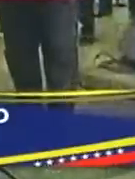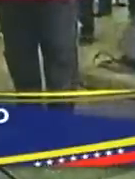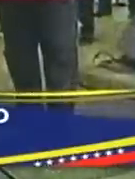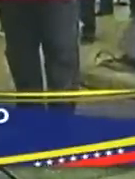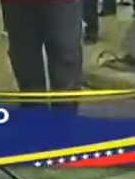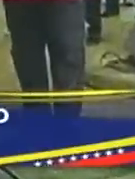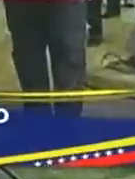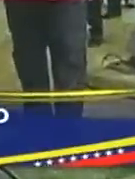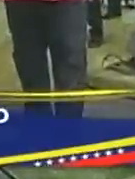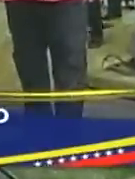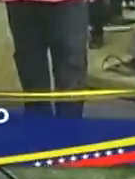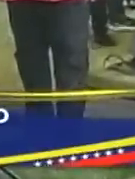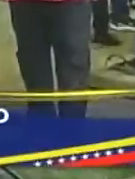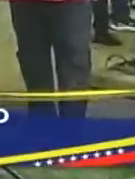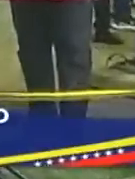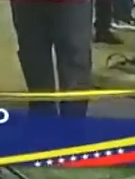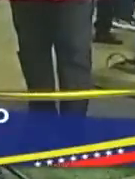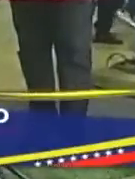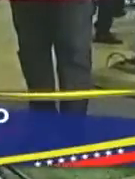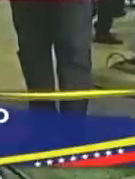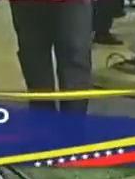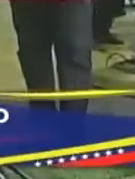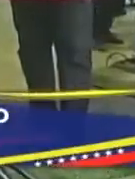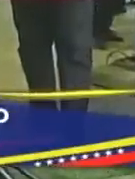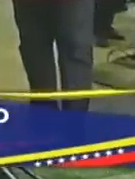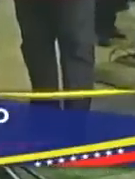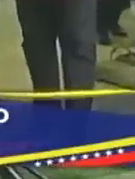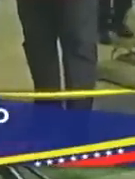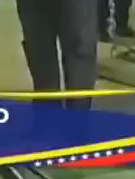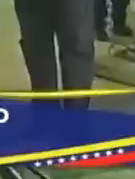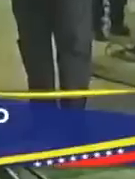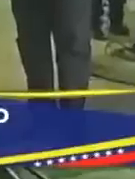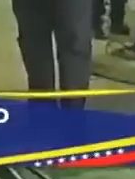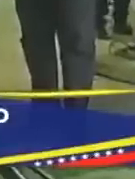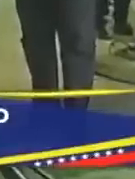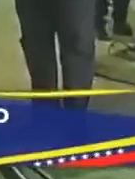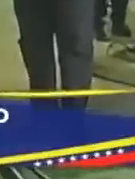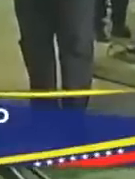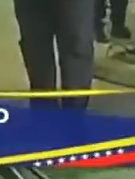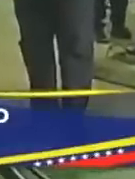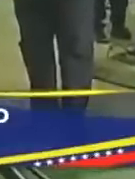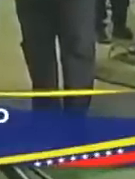La patria es una mujer y el regreso para amarla,